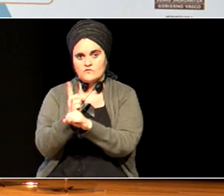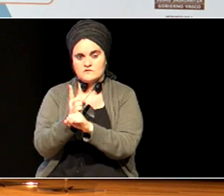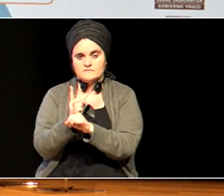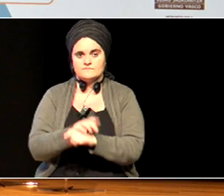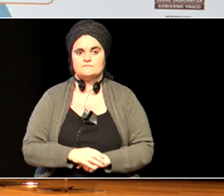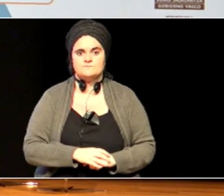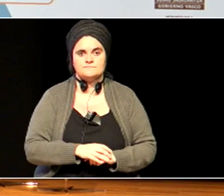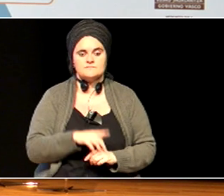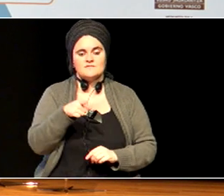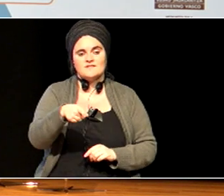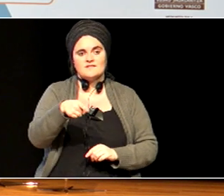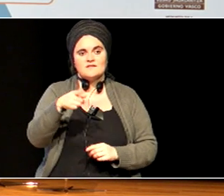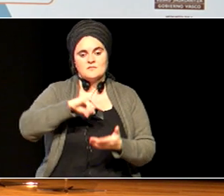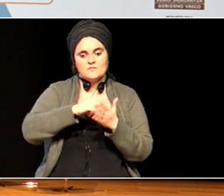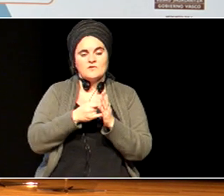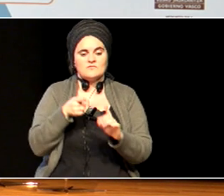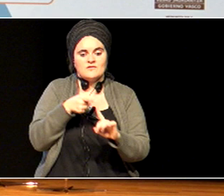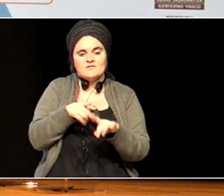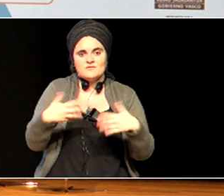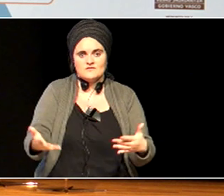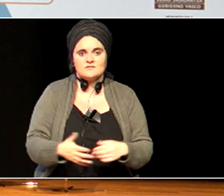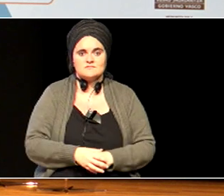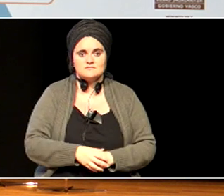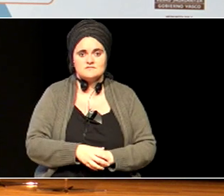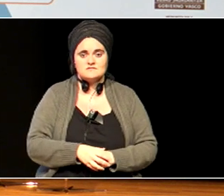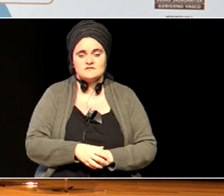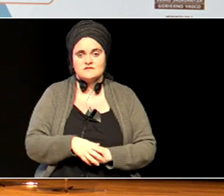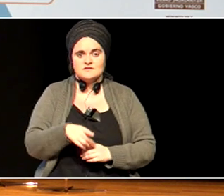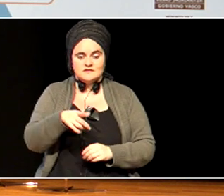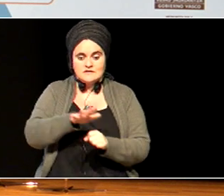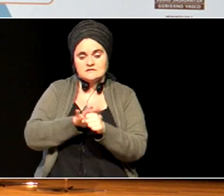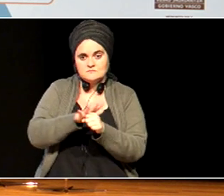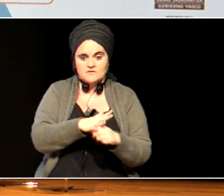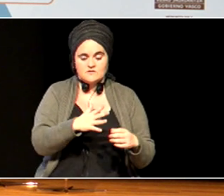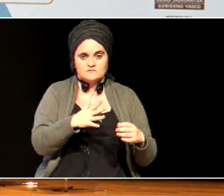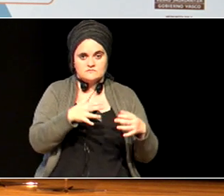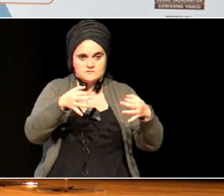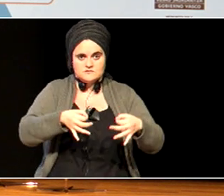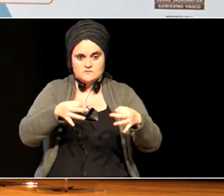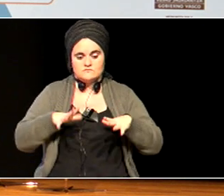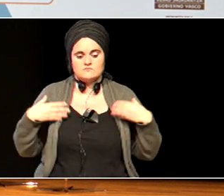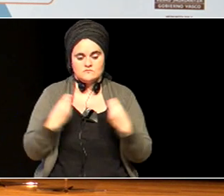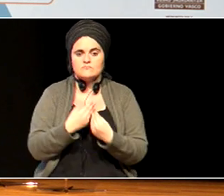Seindavis ikasiren elburuak contribuir a crear espacios seguros de convivencia